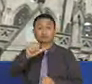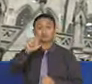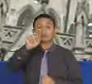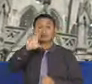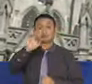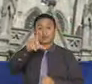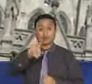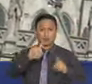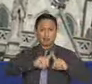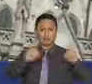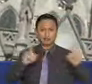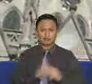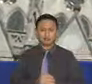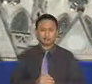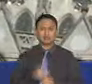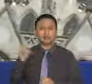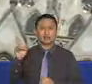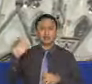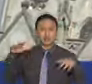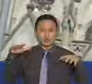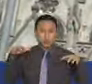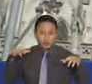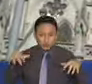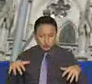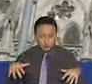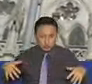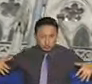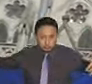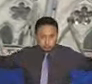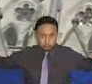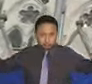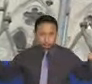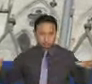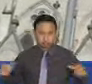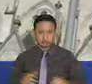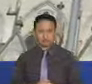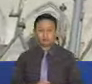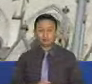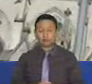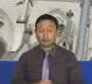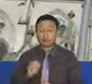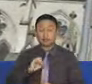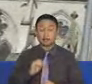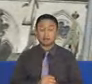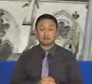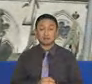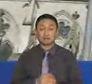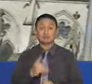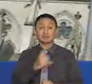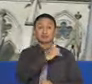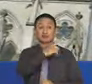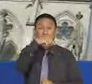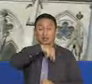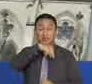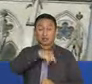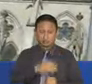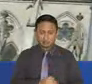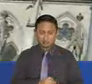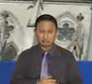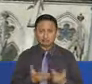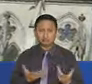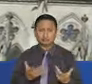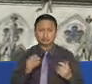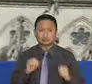diferencia porque estas no son los personajes míticos que suelen ser las gárgolas de la Basílica del voto nacional precisamente